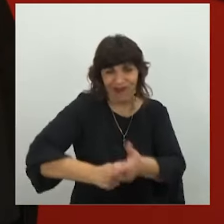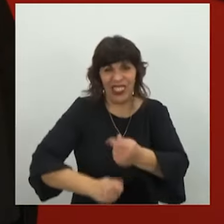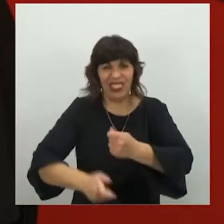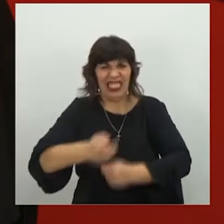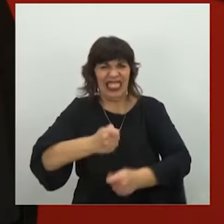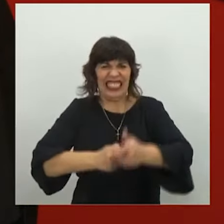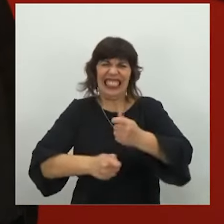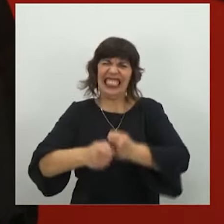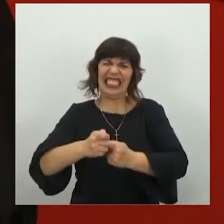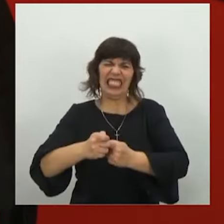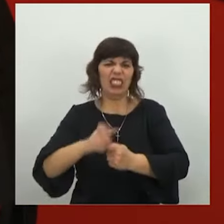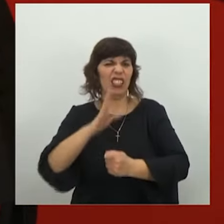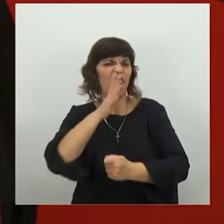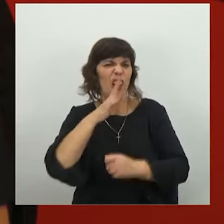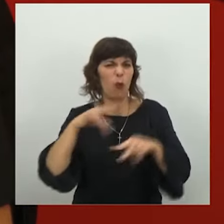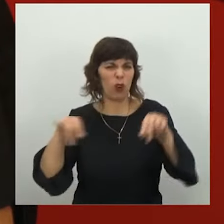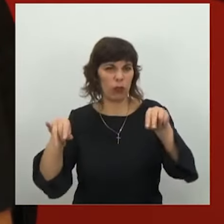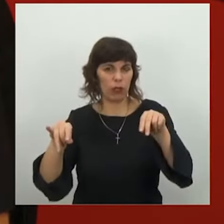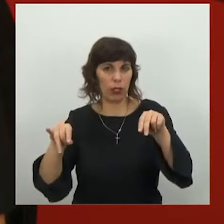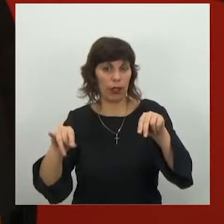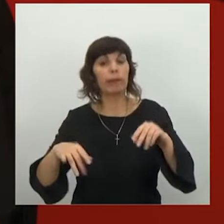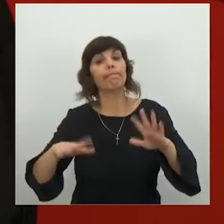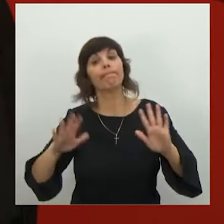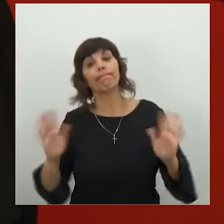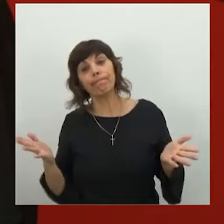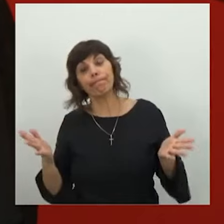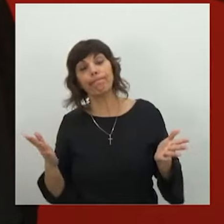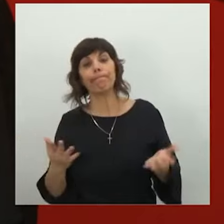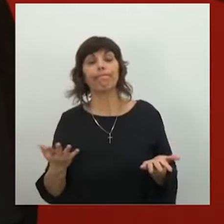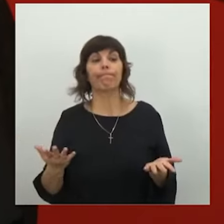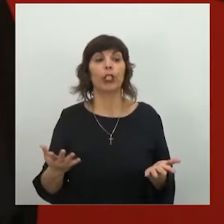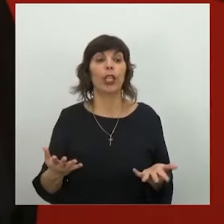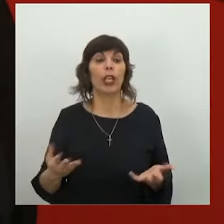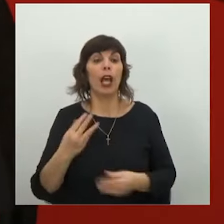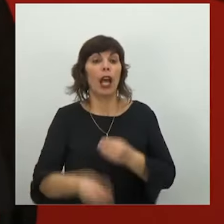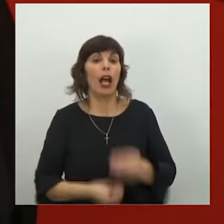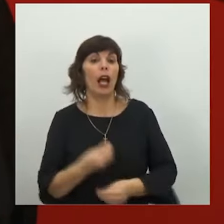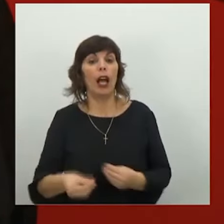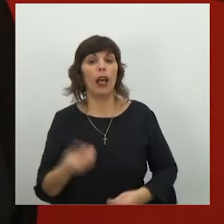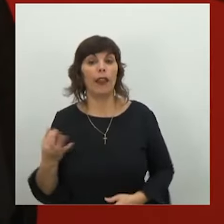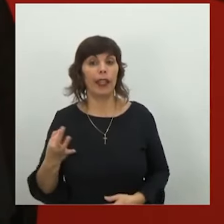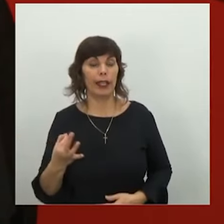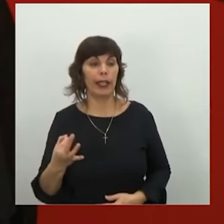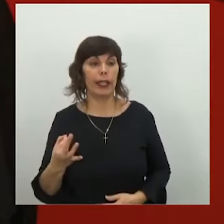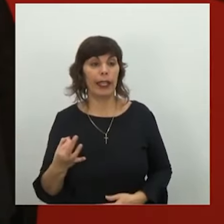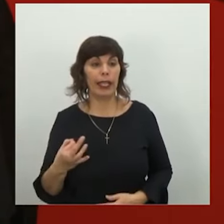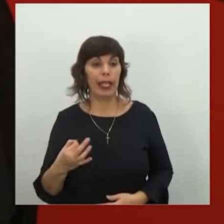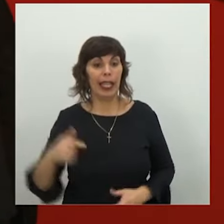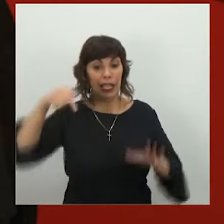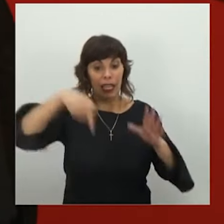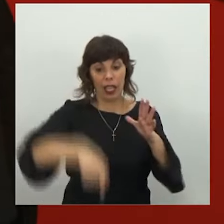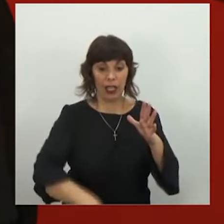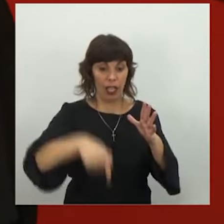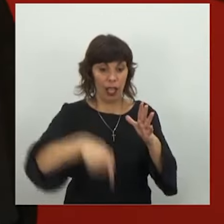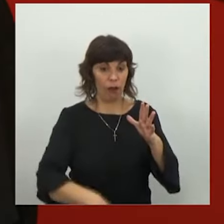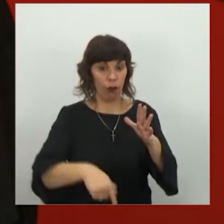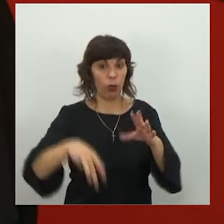uno, o algunas veces hay un sistema, que se saca la tierra del fondo del